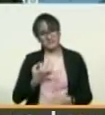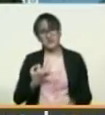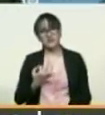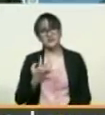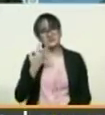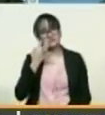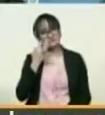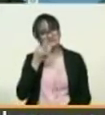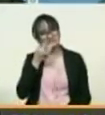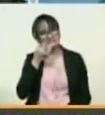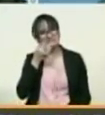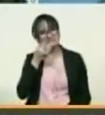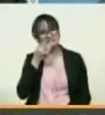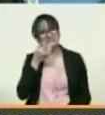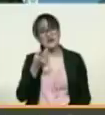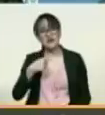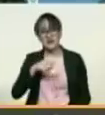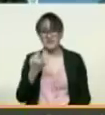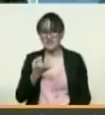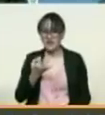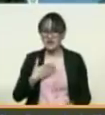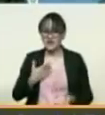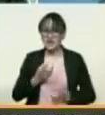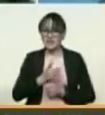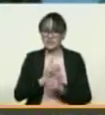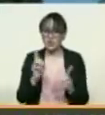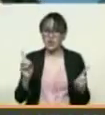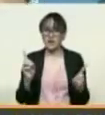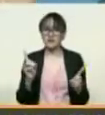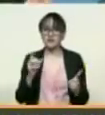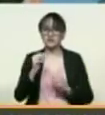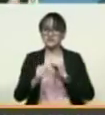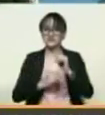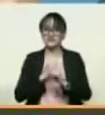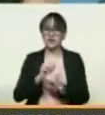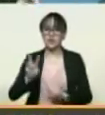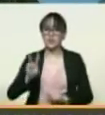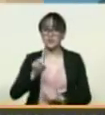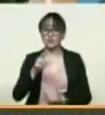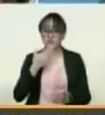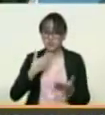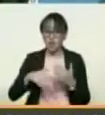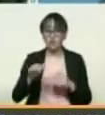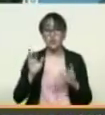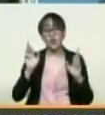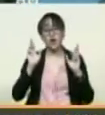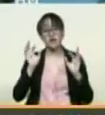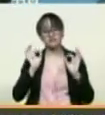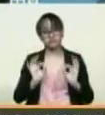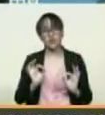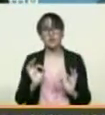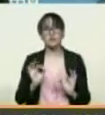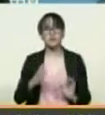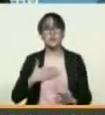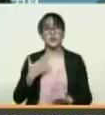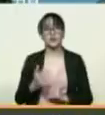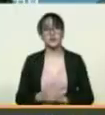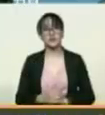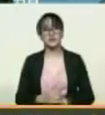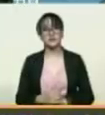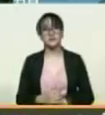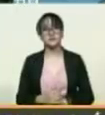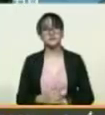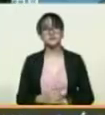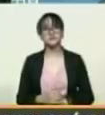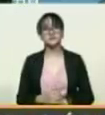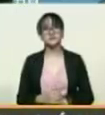El socialismo que queremos construir, democrático, del siglo XXI, que está en construcción, ojalá se pudiese decretar, sencillamente, ¿no?